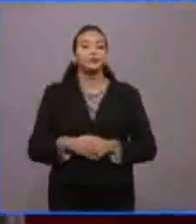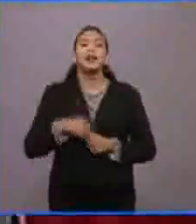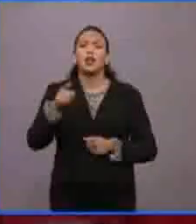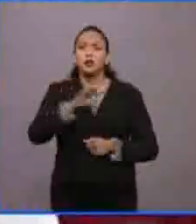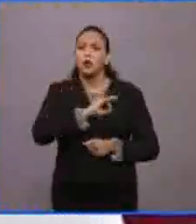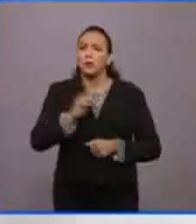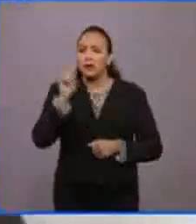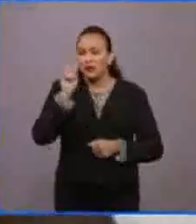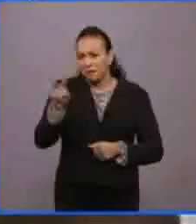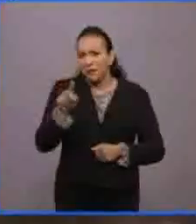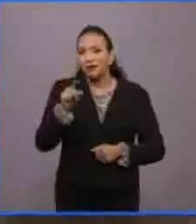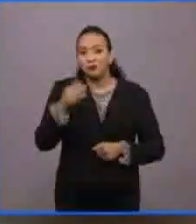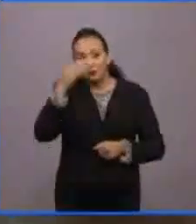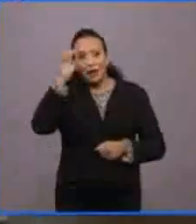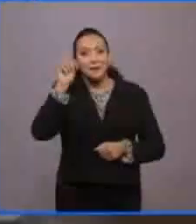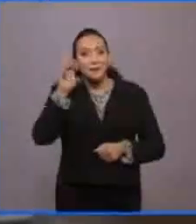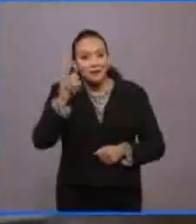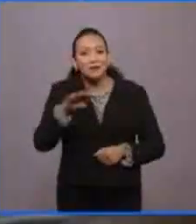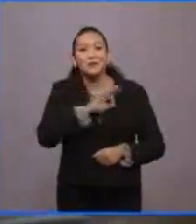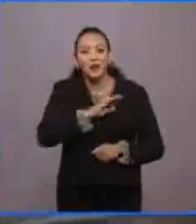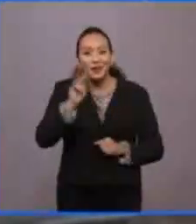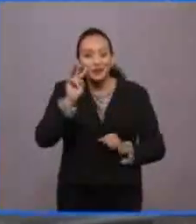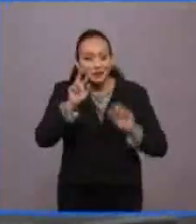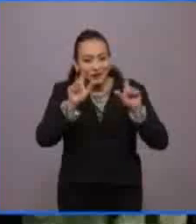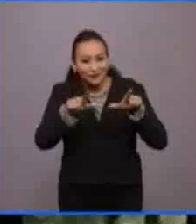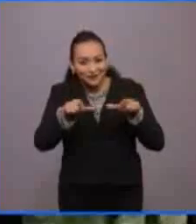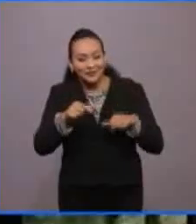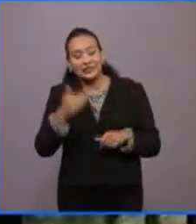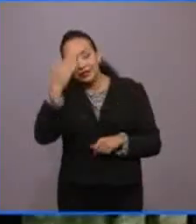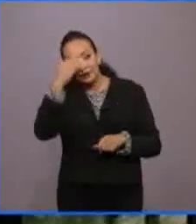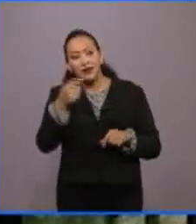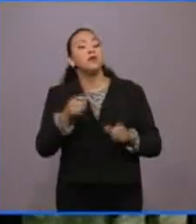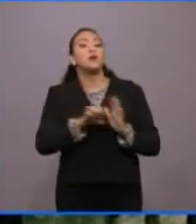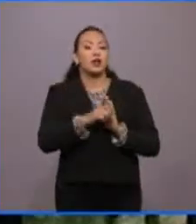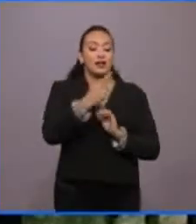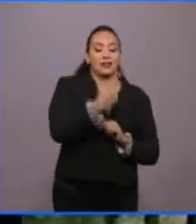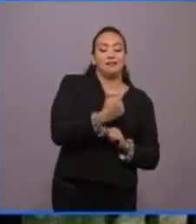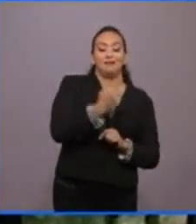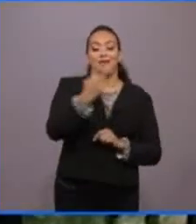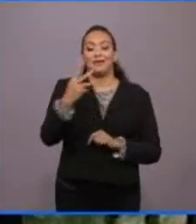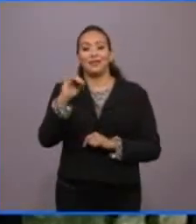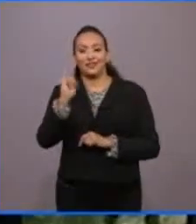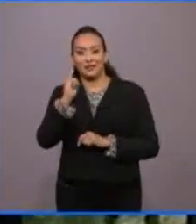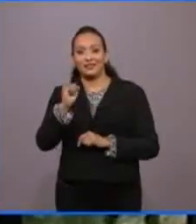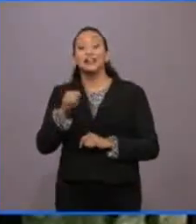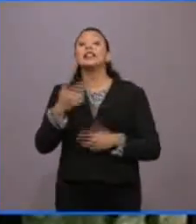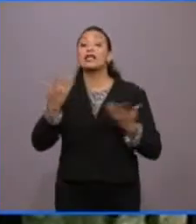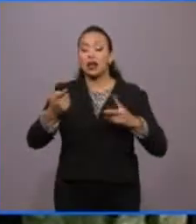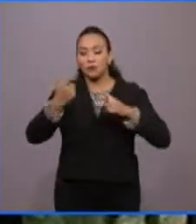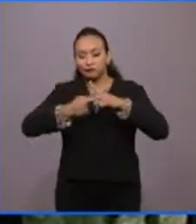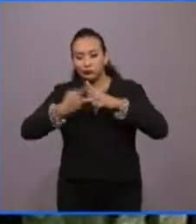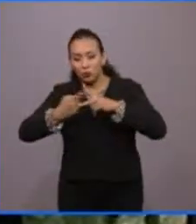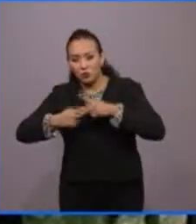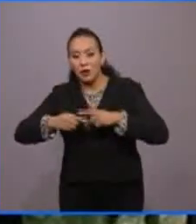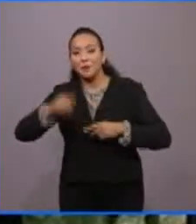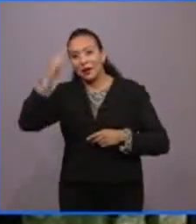ser consultados en tiempo real por la ciudadanía, precisando que del 1 al 3 de junio se realizará el cómputo de ministras y